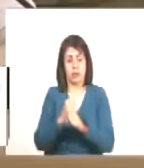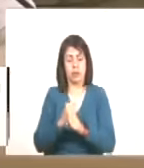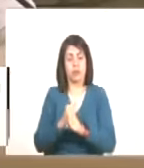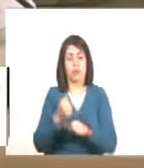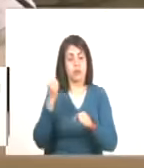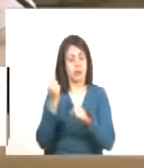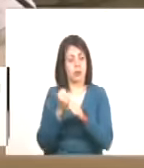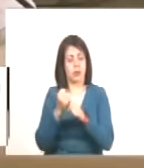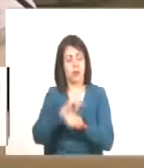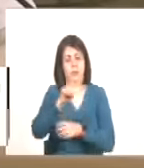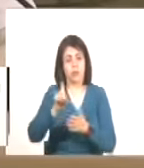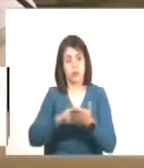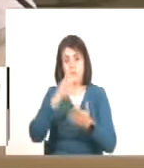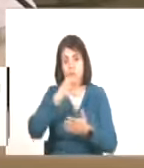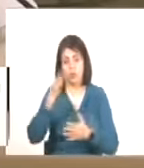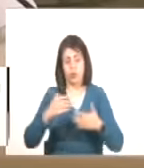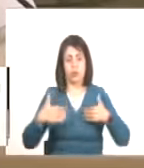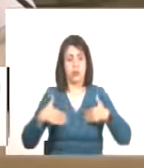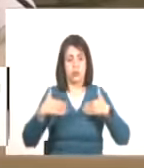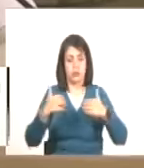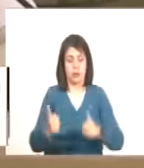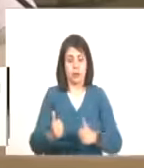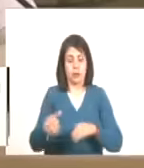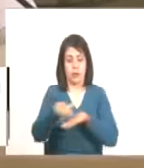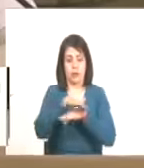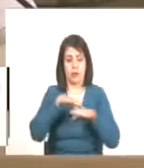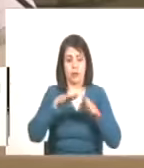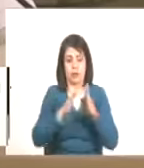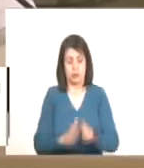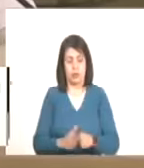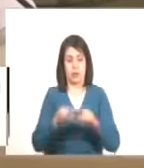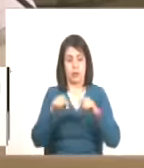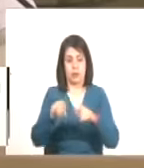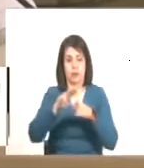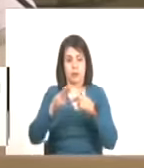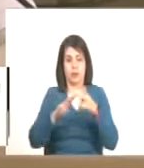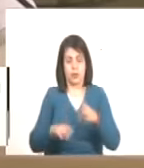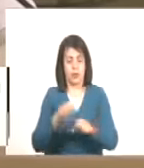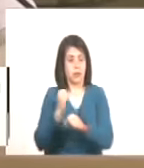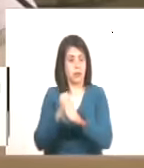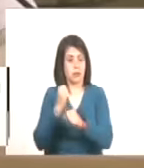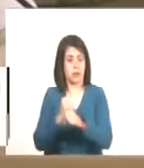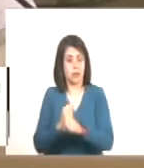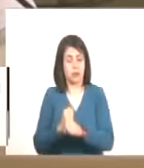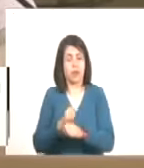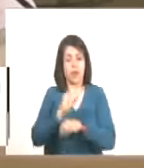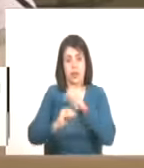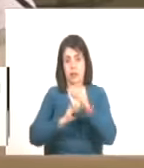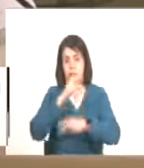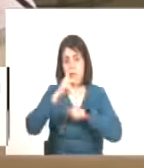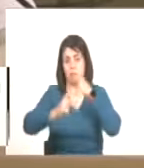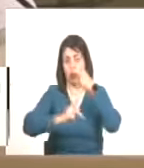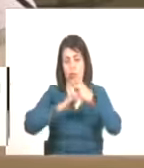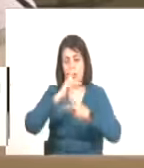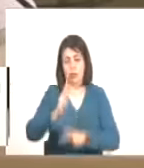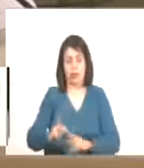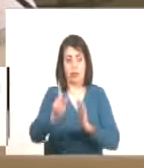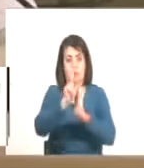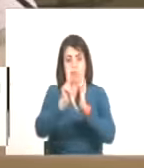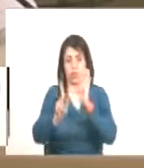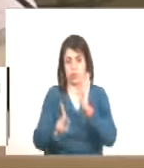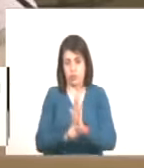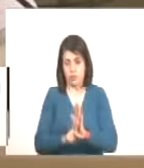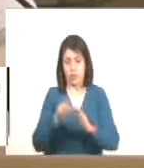condiciones de trabajo seguro y saludable. El Ministerio con competencia en materia de trabajo formulará políticas,